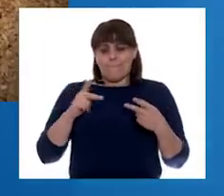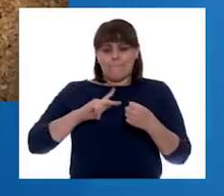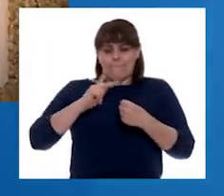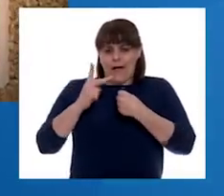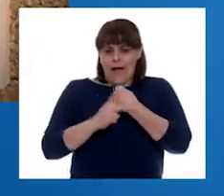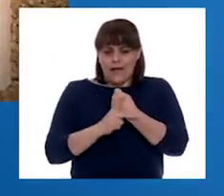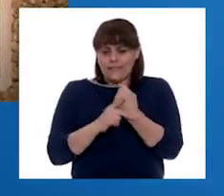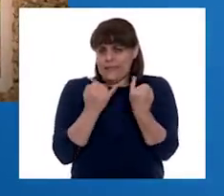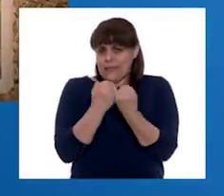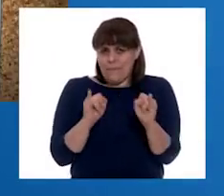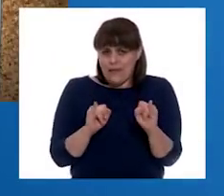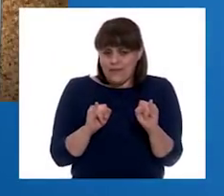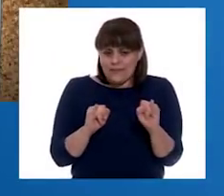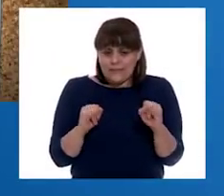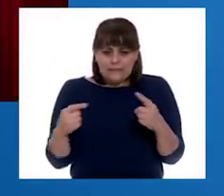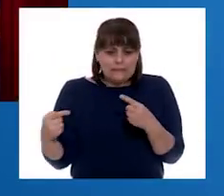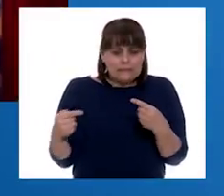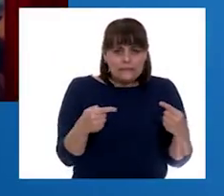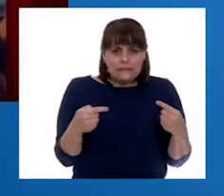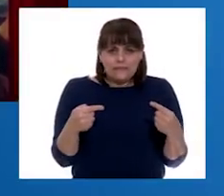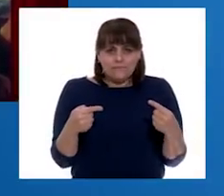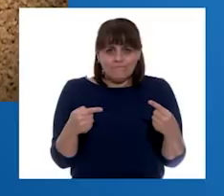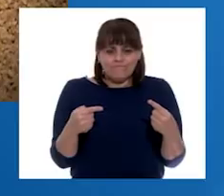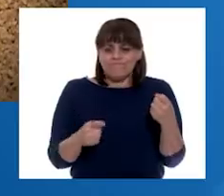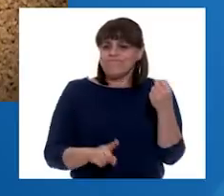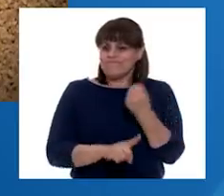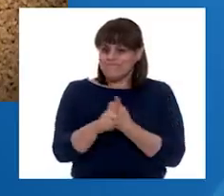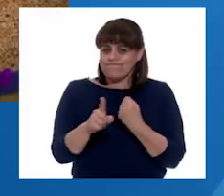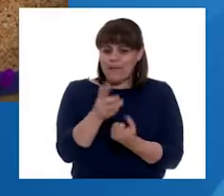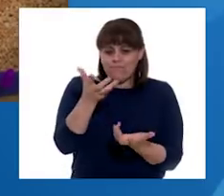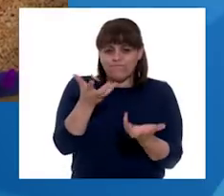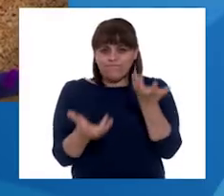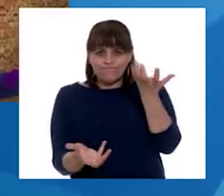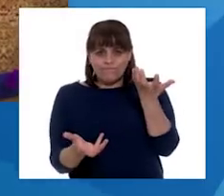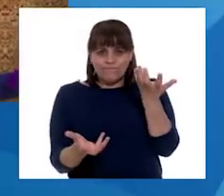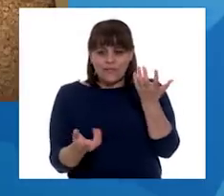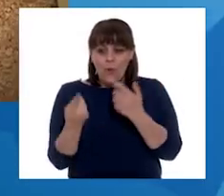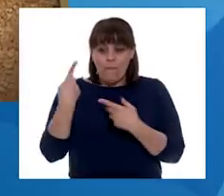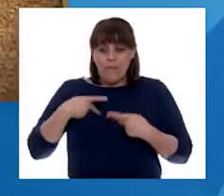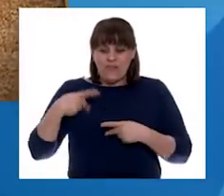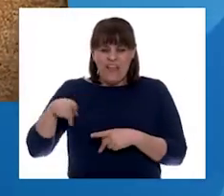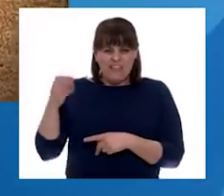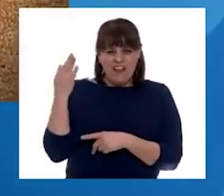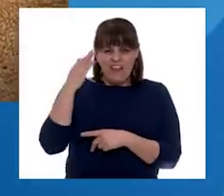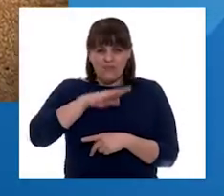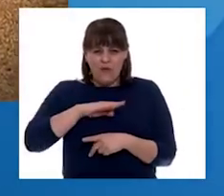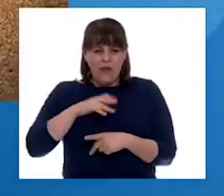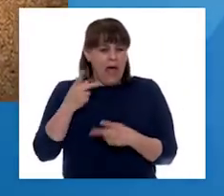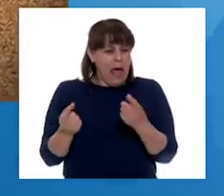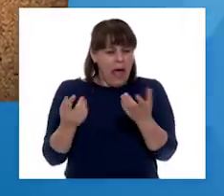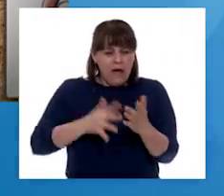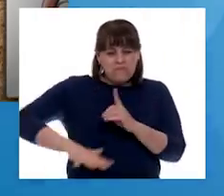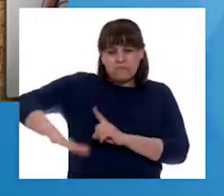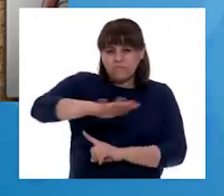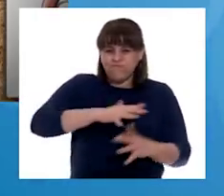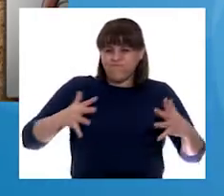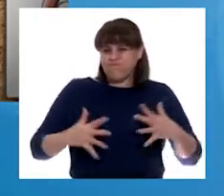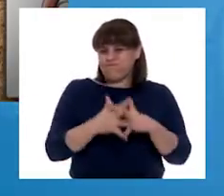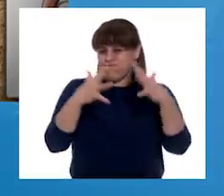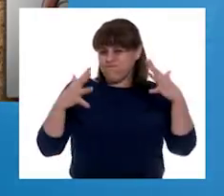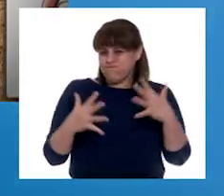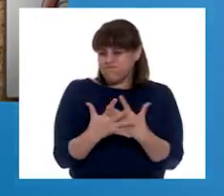factura. Desigualdad, un tirano y levantamientos armados. Pero la búsqueda del